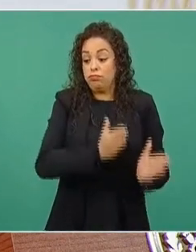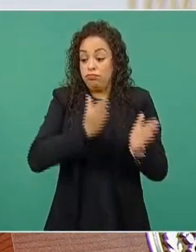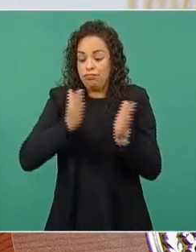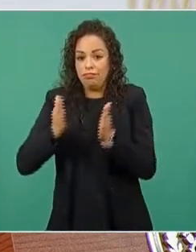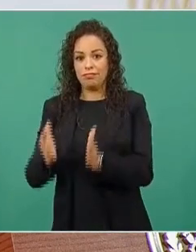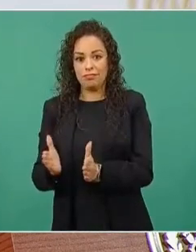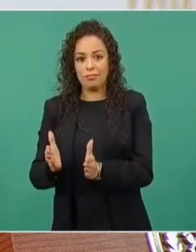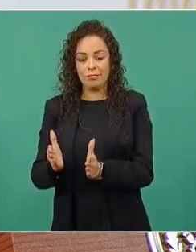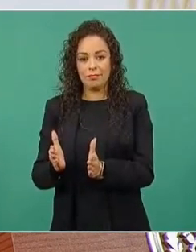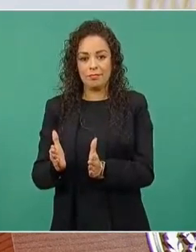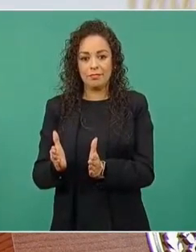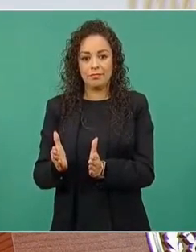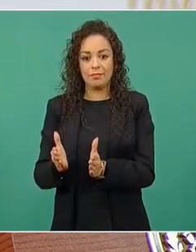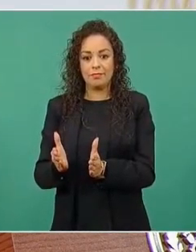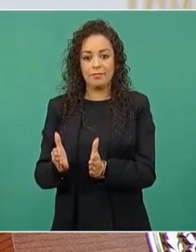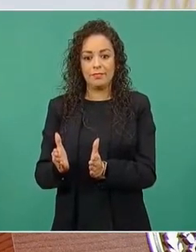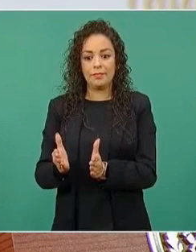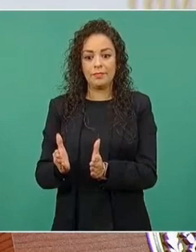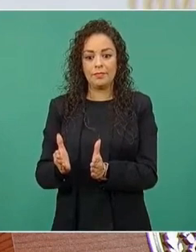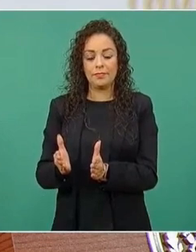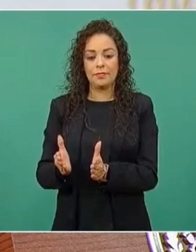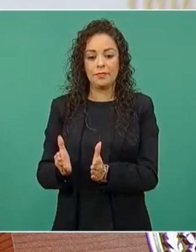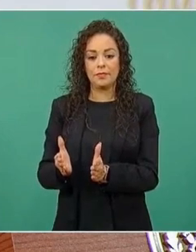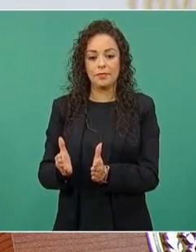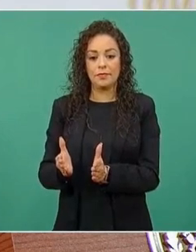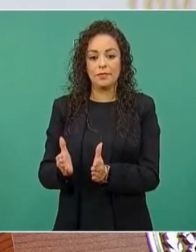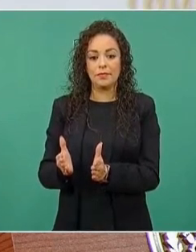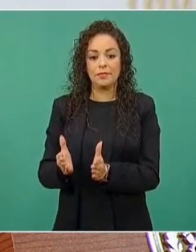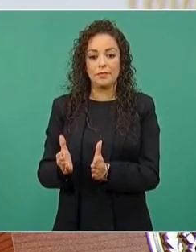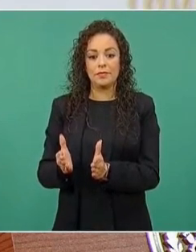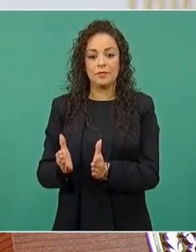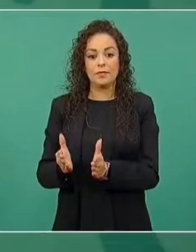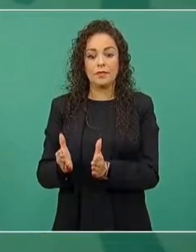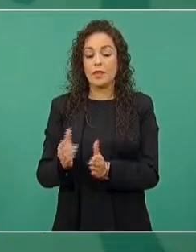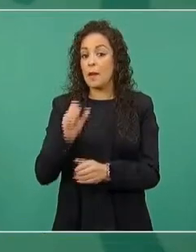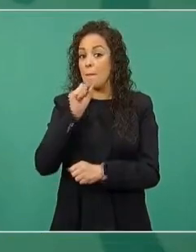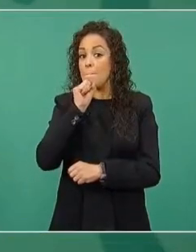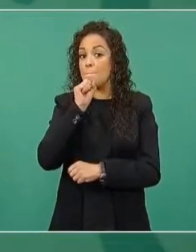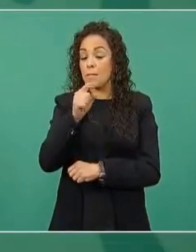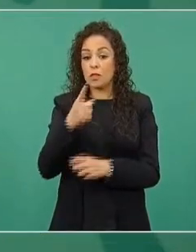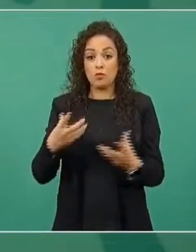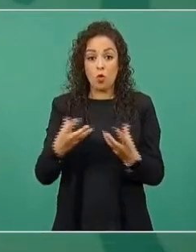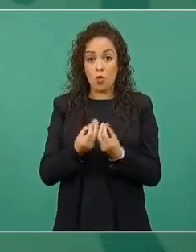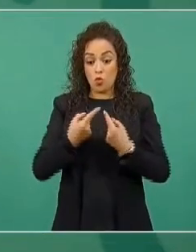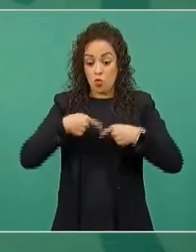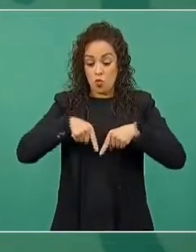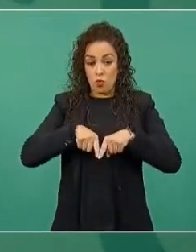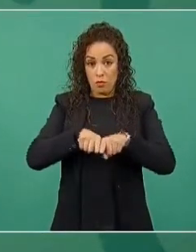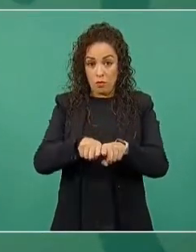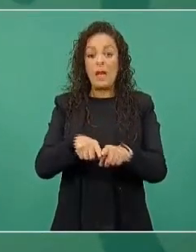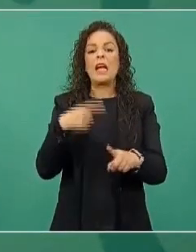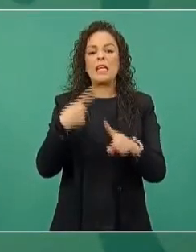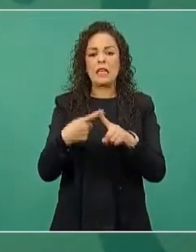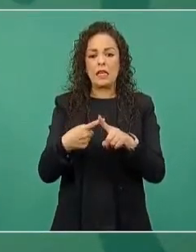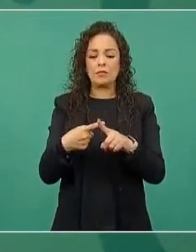del trámite que habíamos hecho conjuntamente el Gobierno de